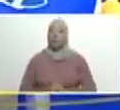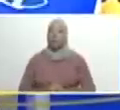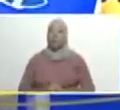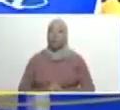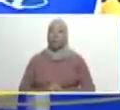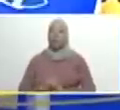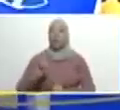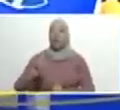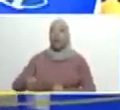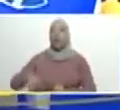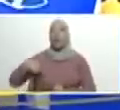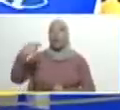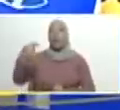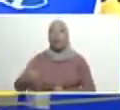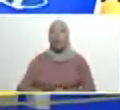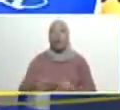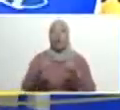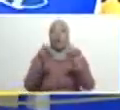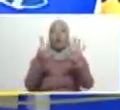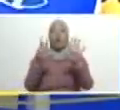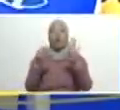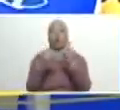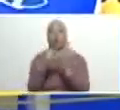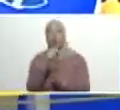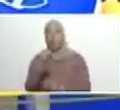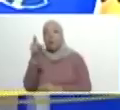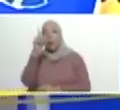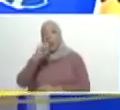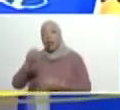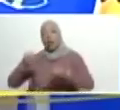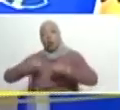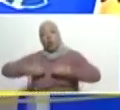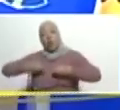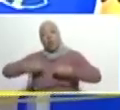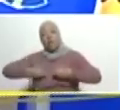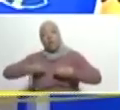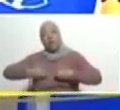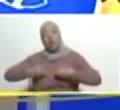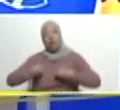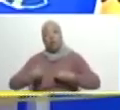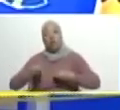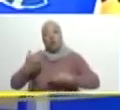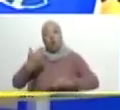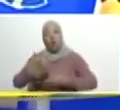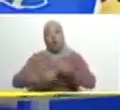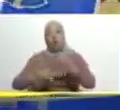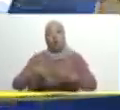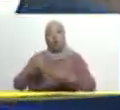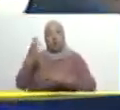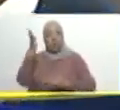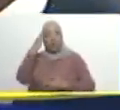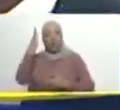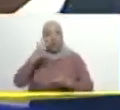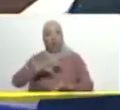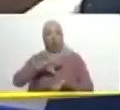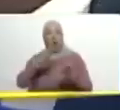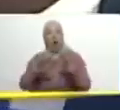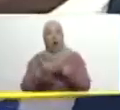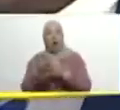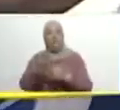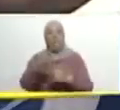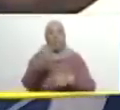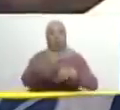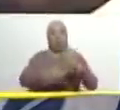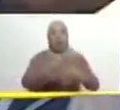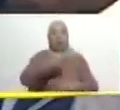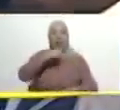luego de 8000 años de civilización, conociendo cómo un imperio sustituye a otro imperio, ya en esta